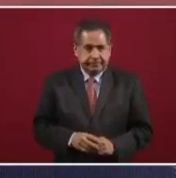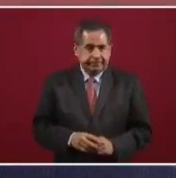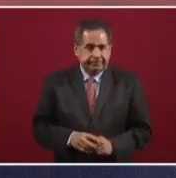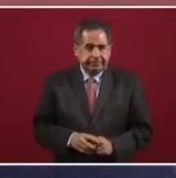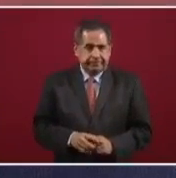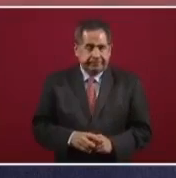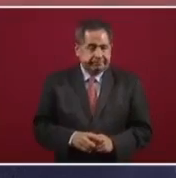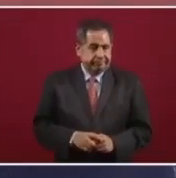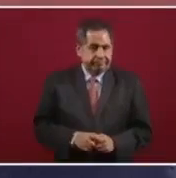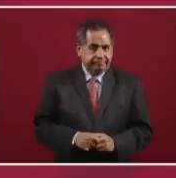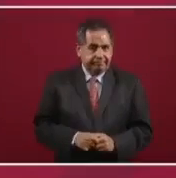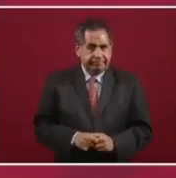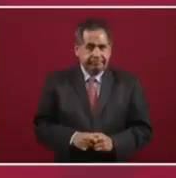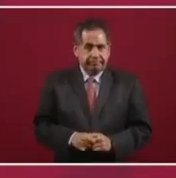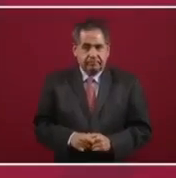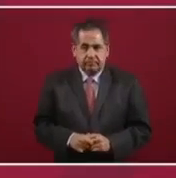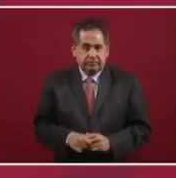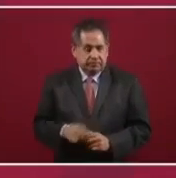es